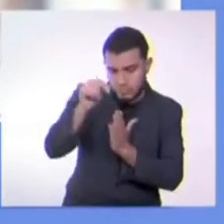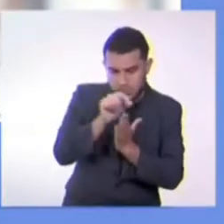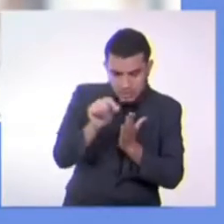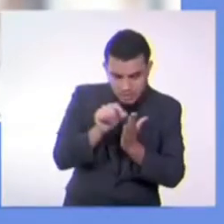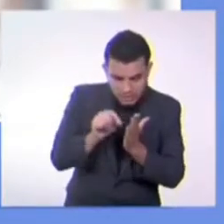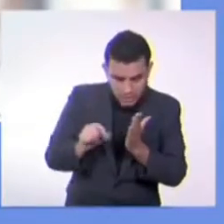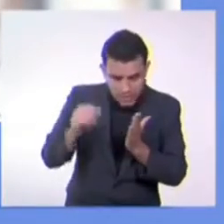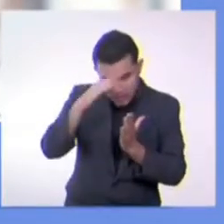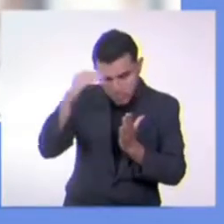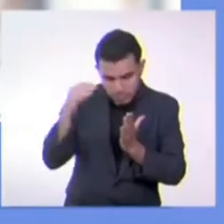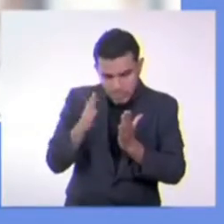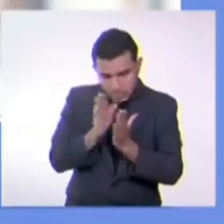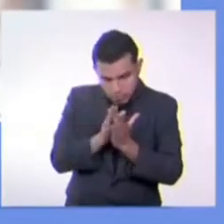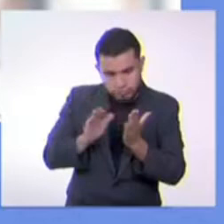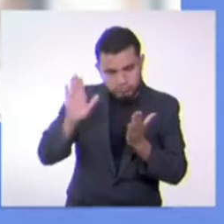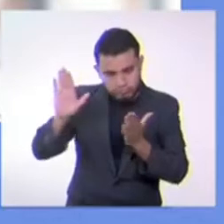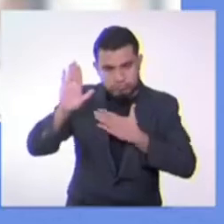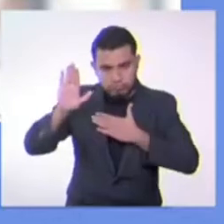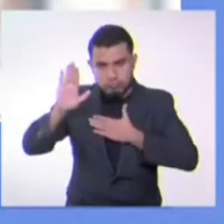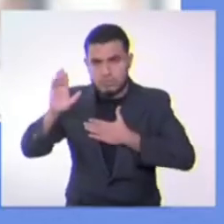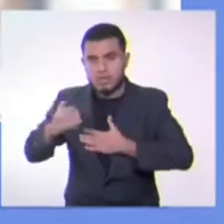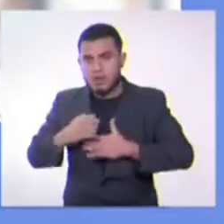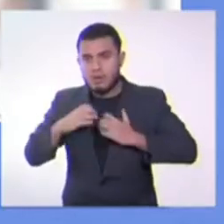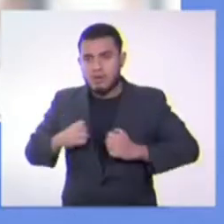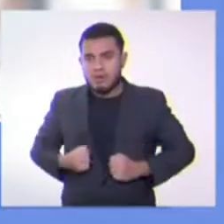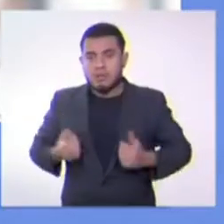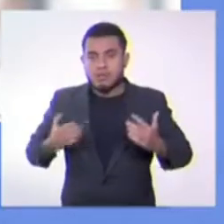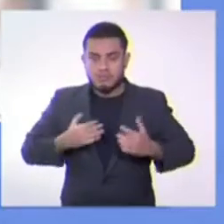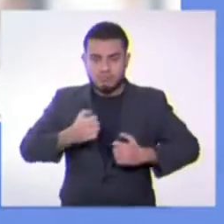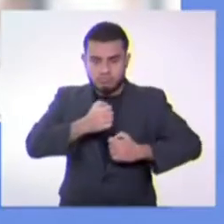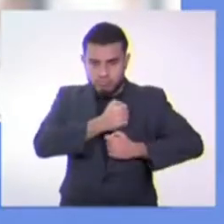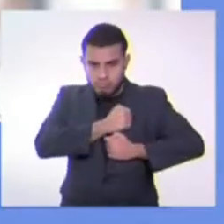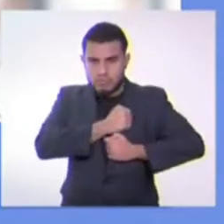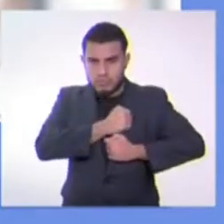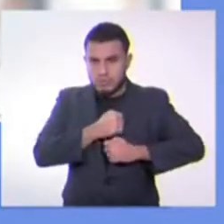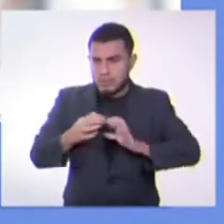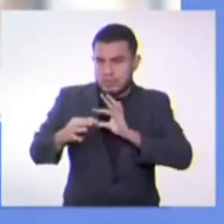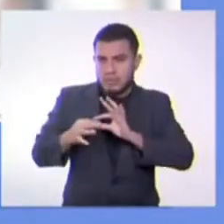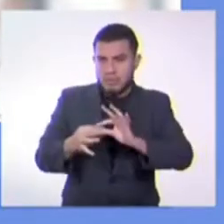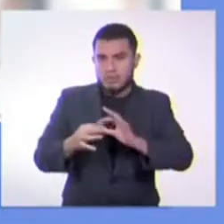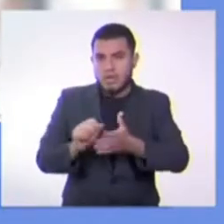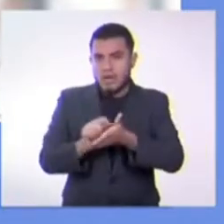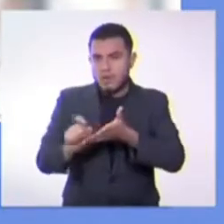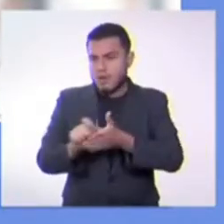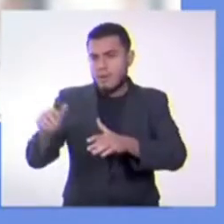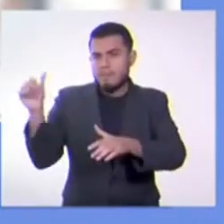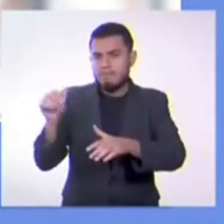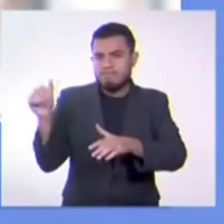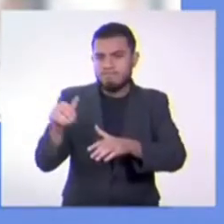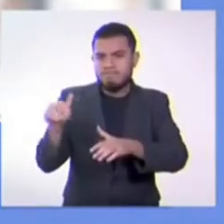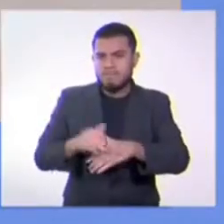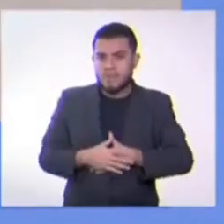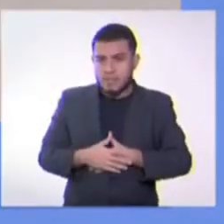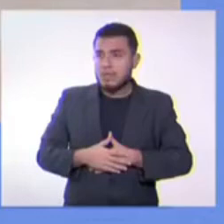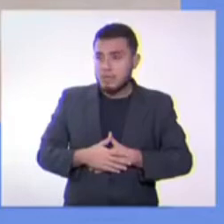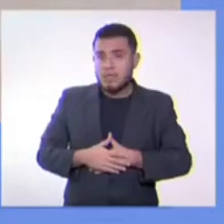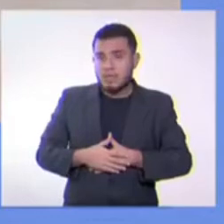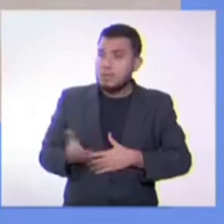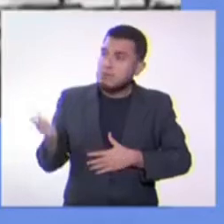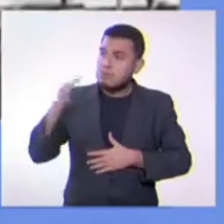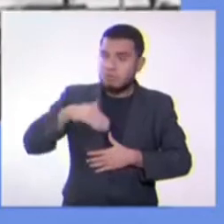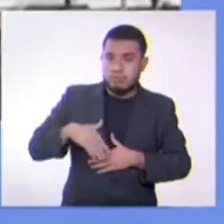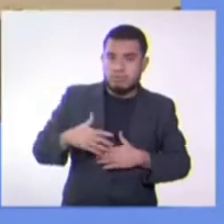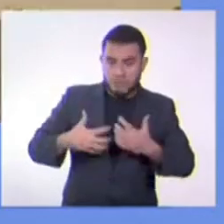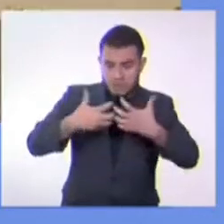este periodo, las autoridades crearon un ejército permanente con una escuela de oficiales, contrataron compañías para construir